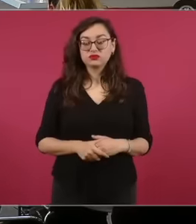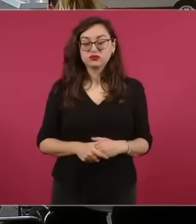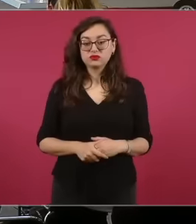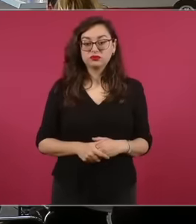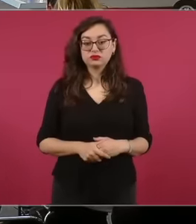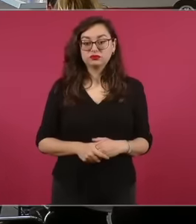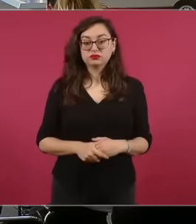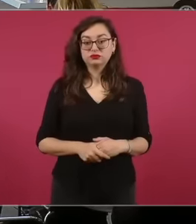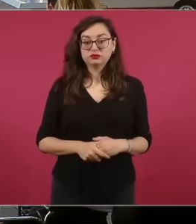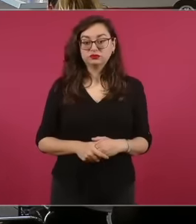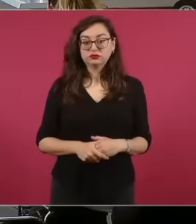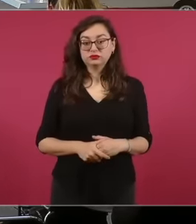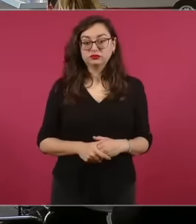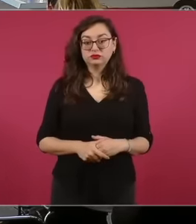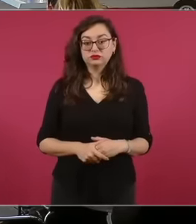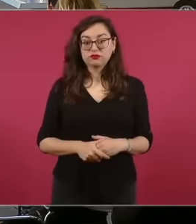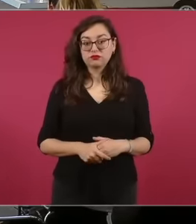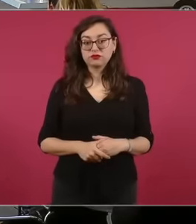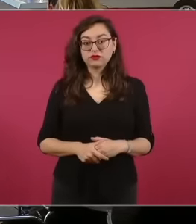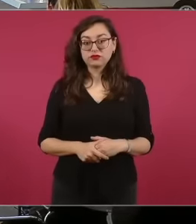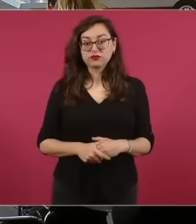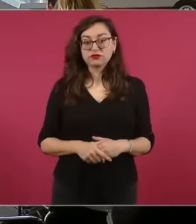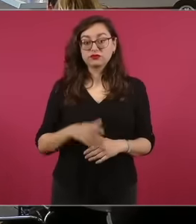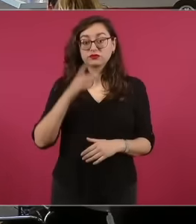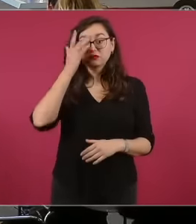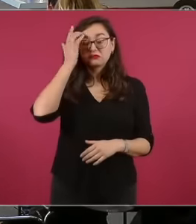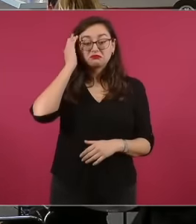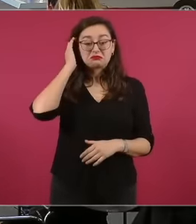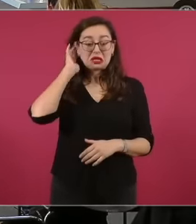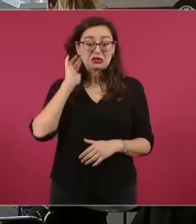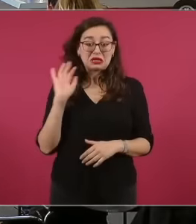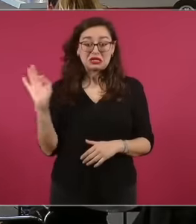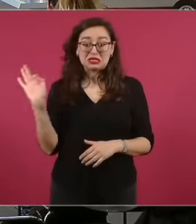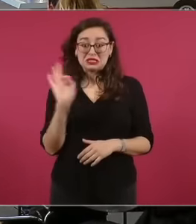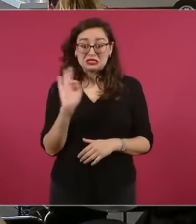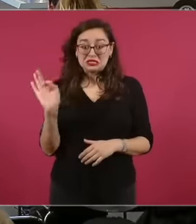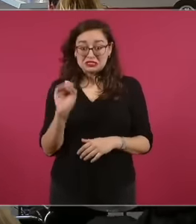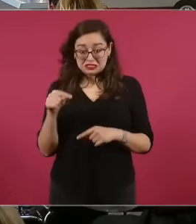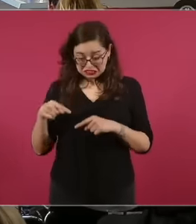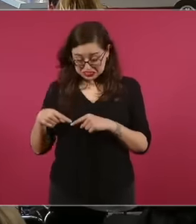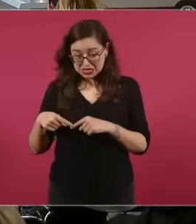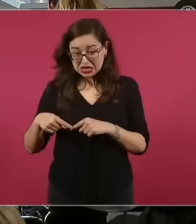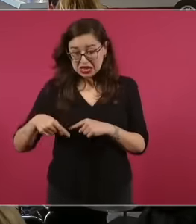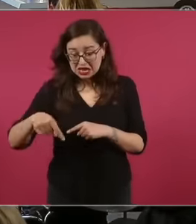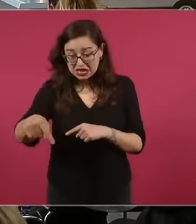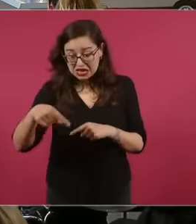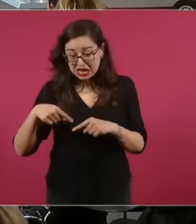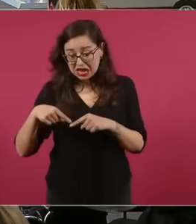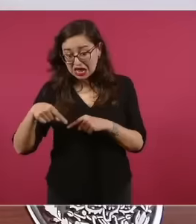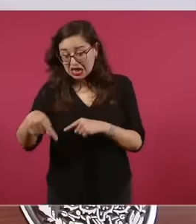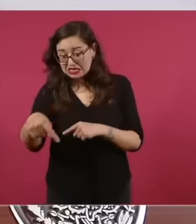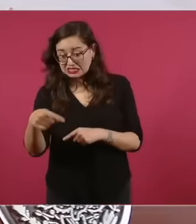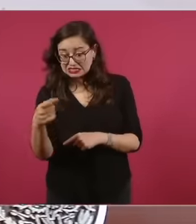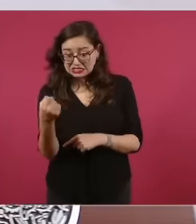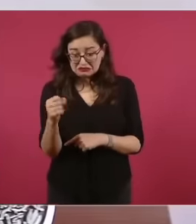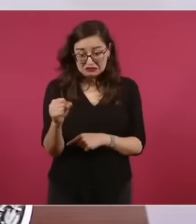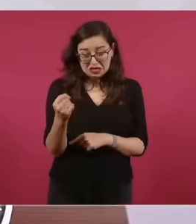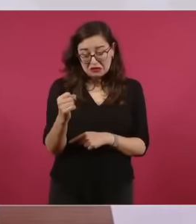Pero aún si se mueve, ni vamos a intervenir,